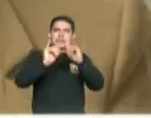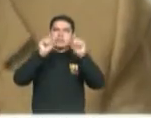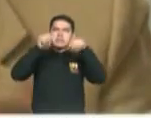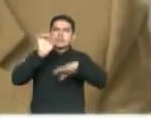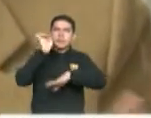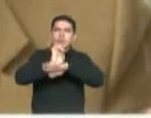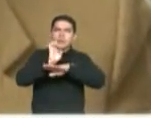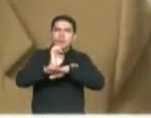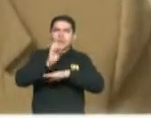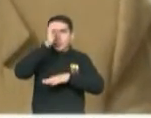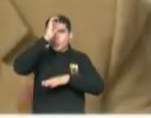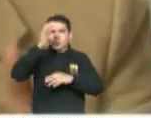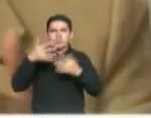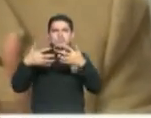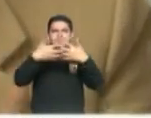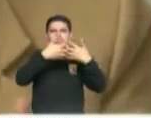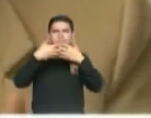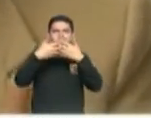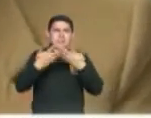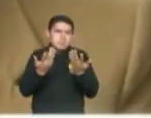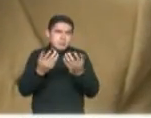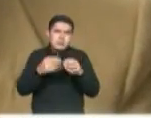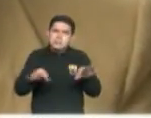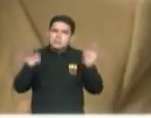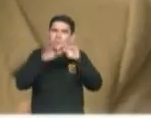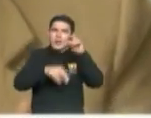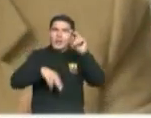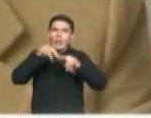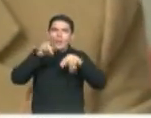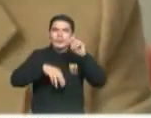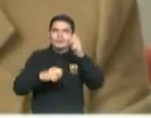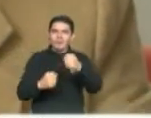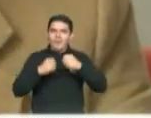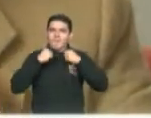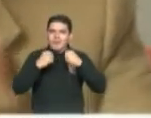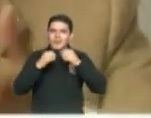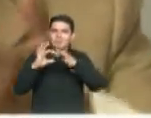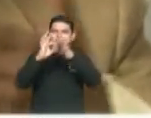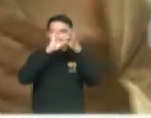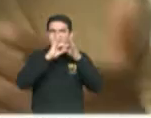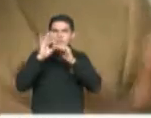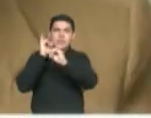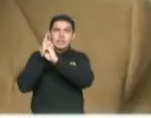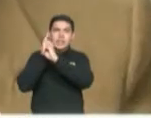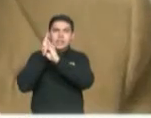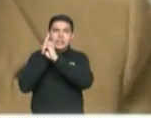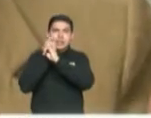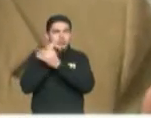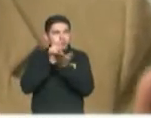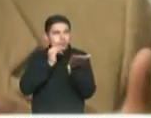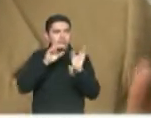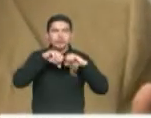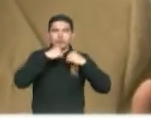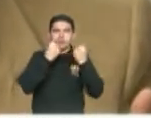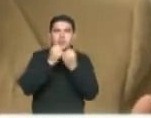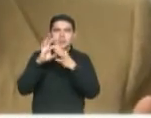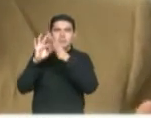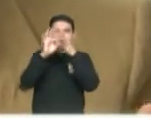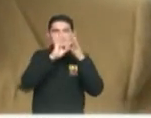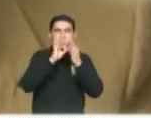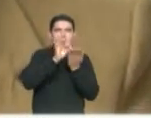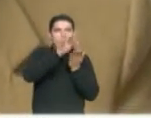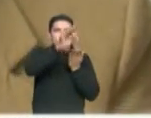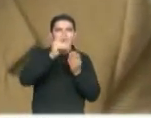y como decimos una construcción del estado plurinacional entre la institución y los movimientos sociales y los pueblos y